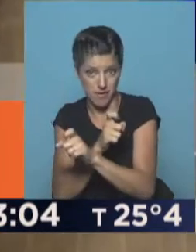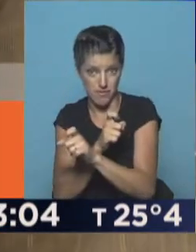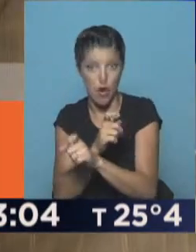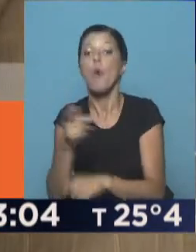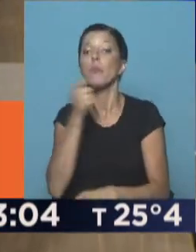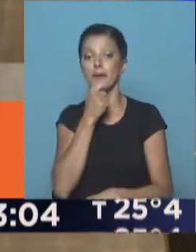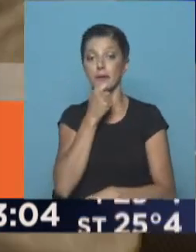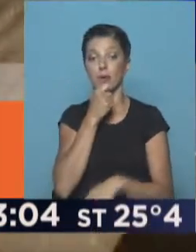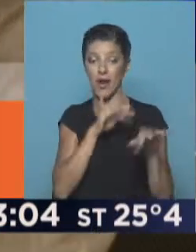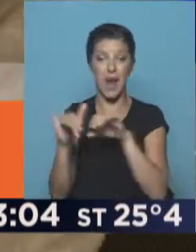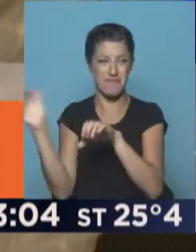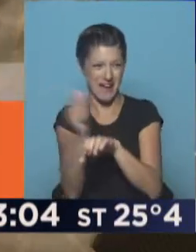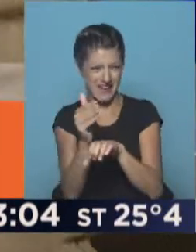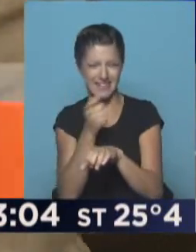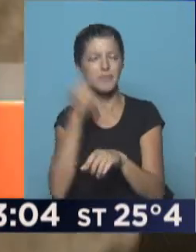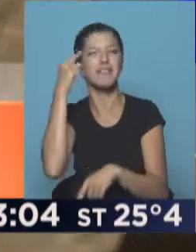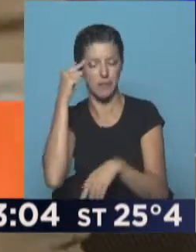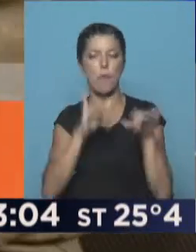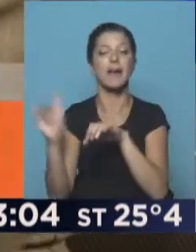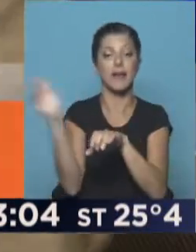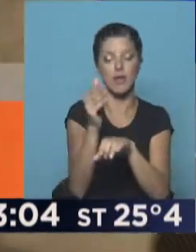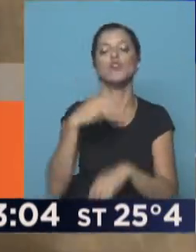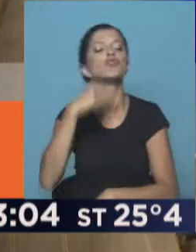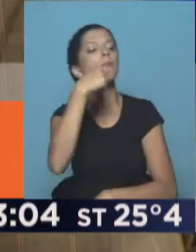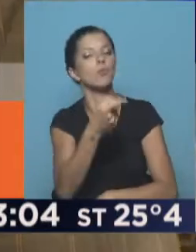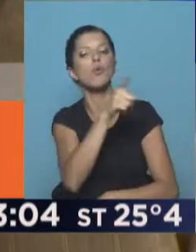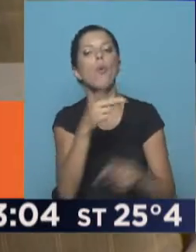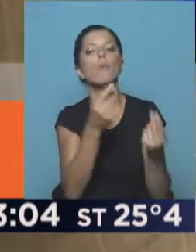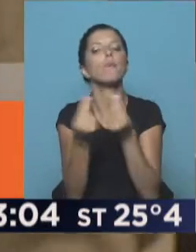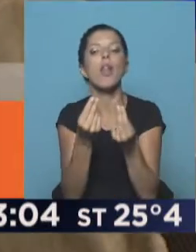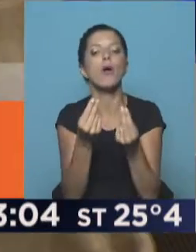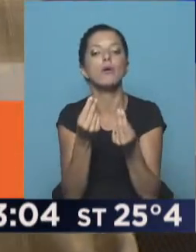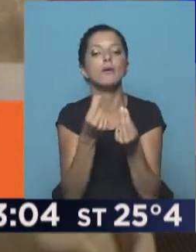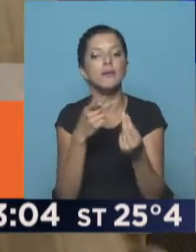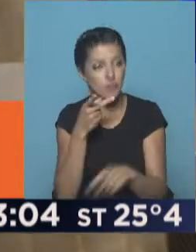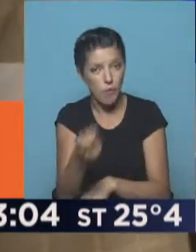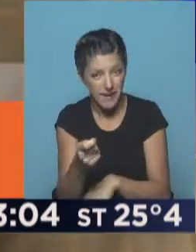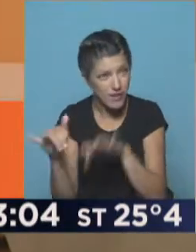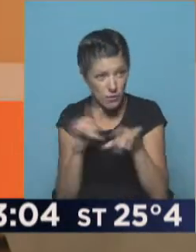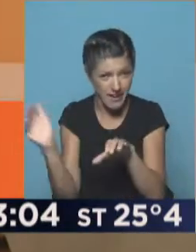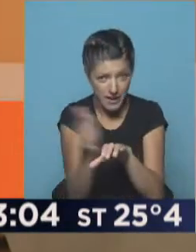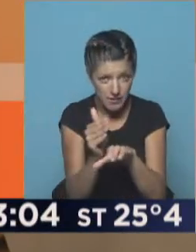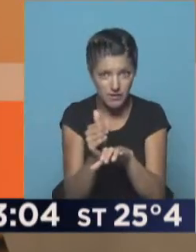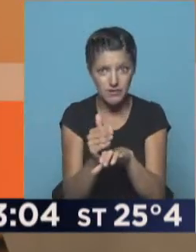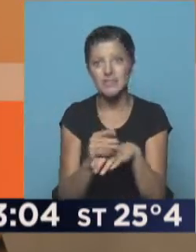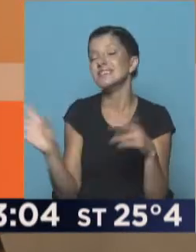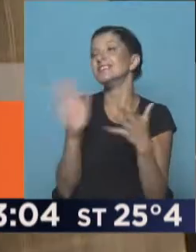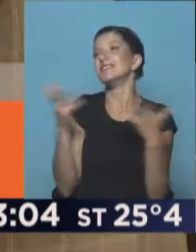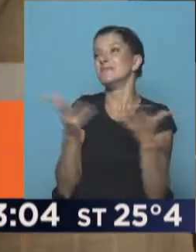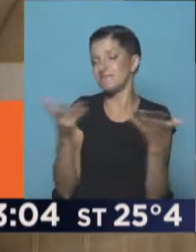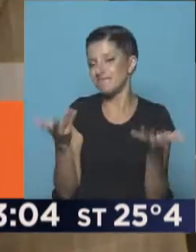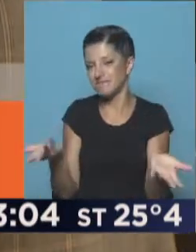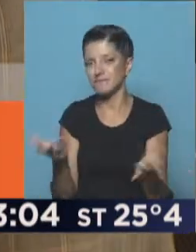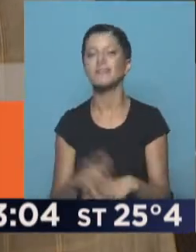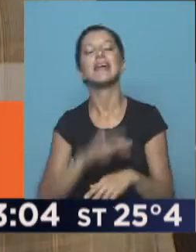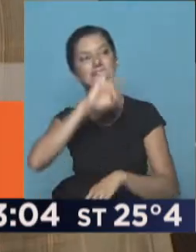máquinas de escribir tendrían si hoy yo te pregunto, ¿a qué precio tendrías una máquina de escribir en tu casa? Ni mamado tendrías. Bueno, es vintage. Es vintage,